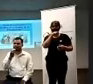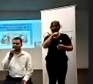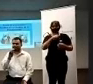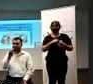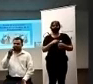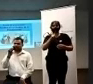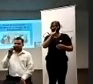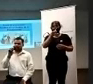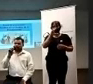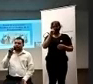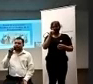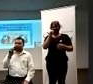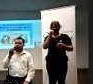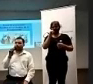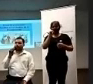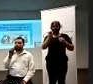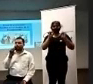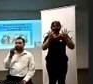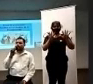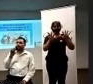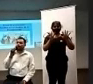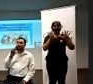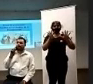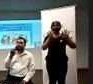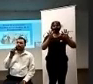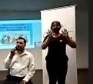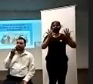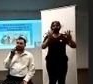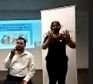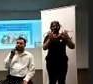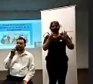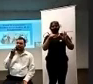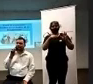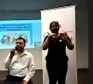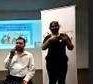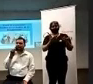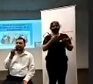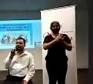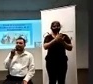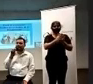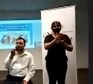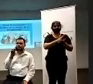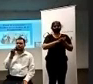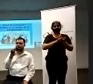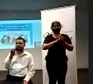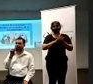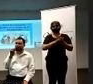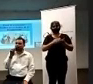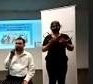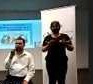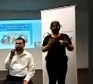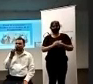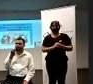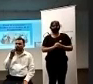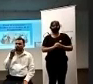Entonces, nos quedamos como repito, sin esas necesidades básicas. Y ahí que entra la salud